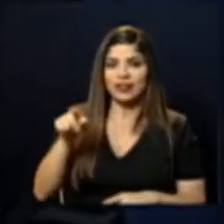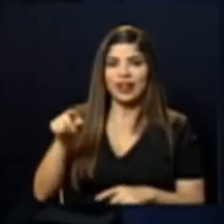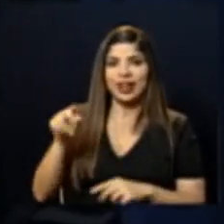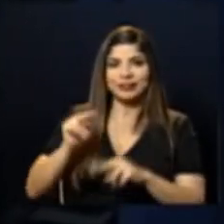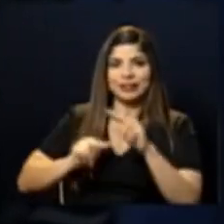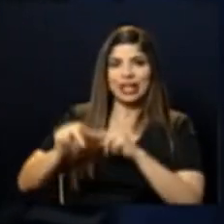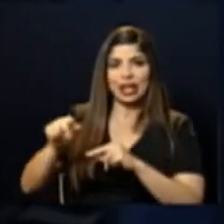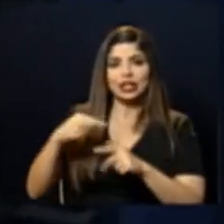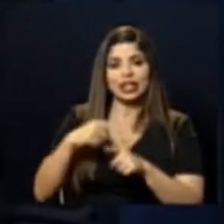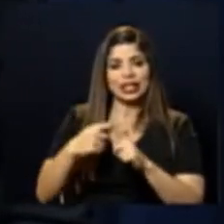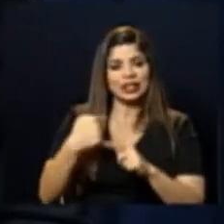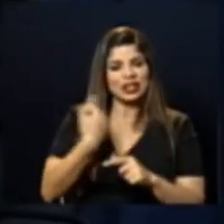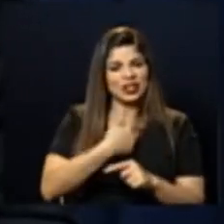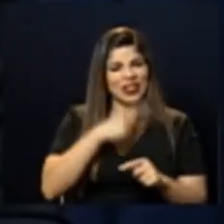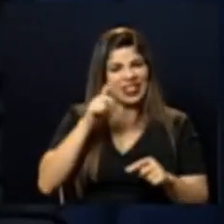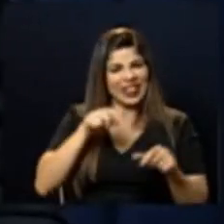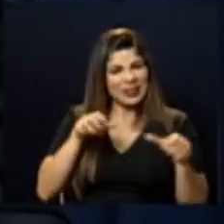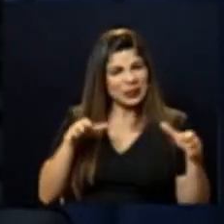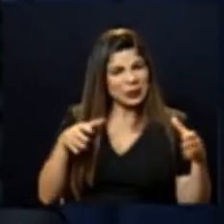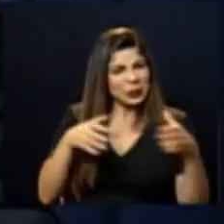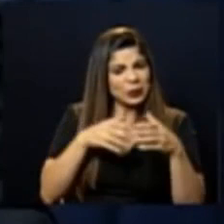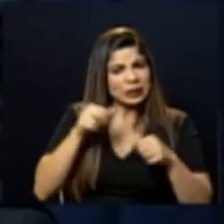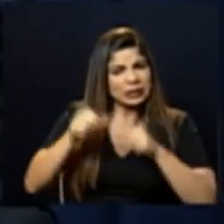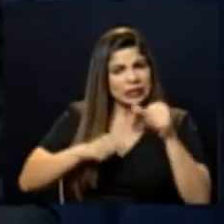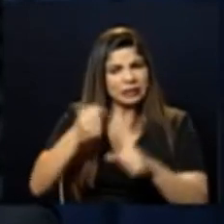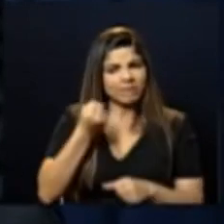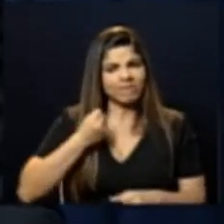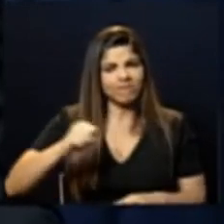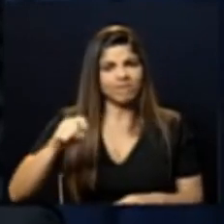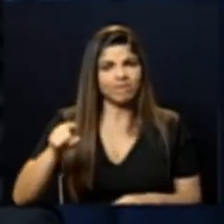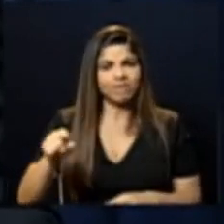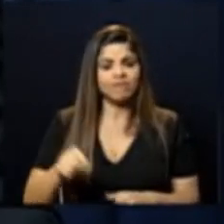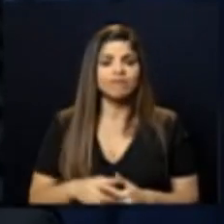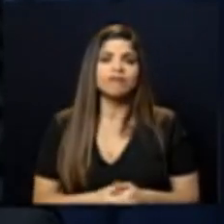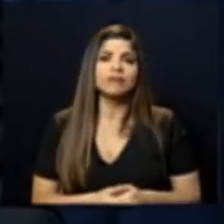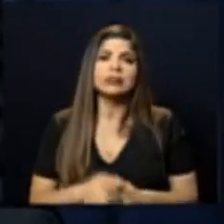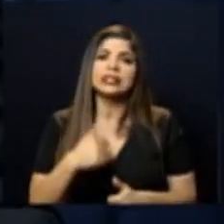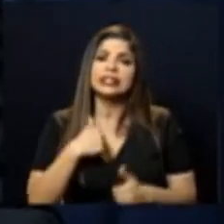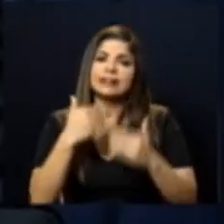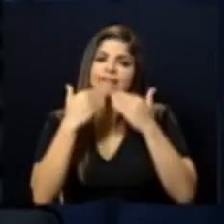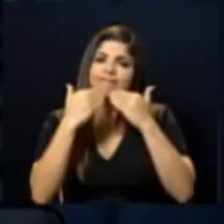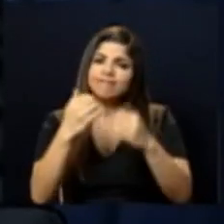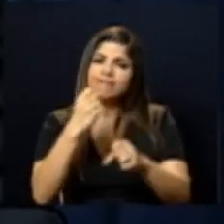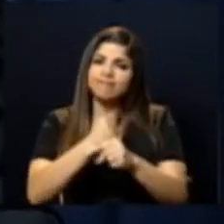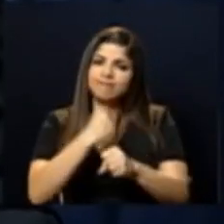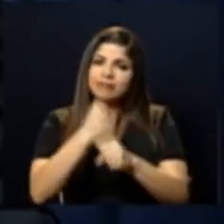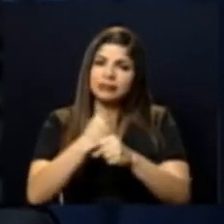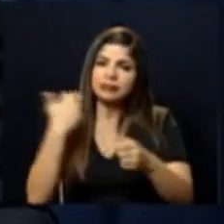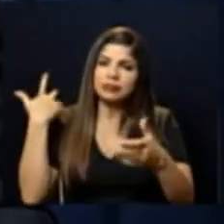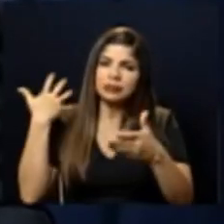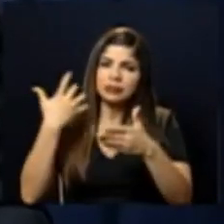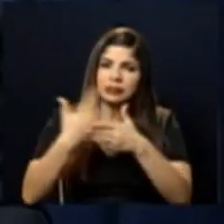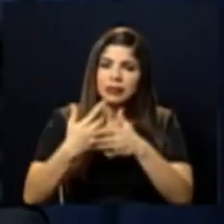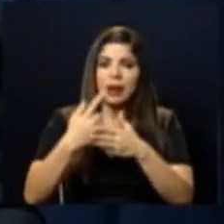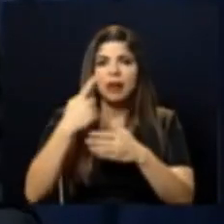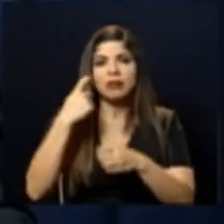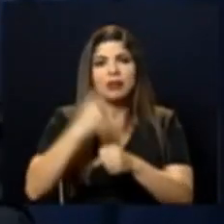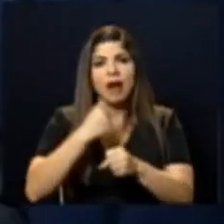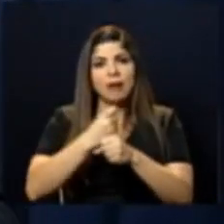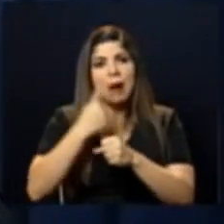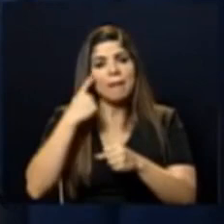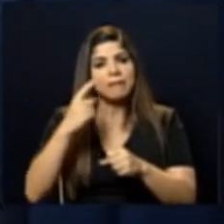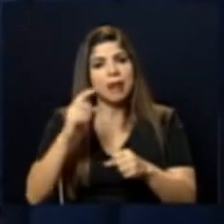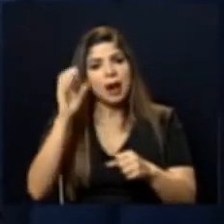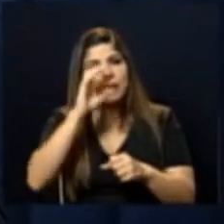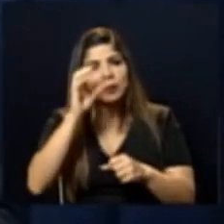Debemos unirnos todas y todos en esta lucha. Agradezco el trabajo realizado para procurar un